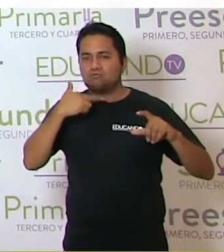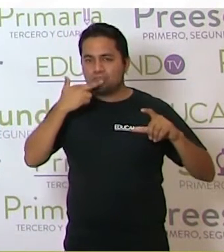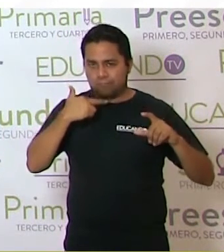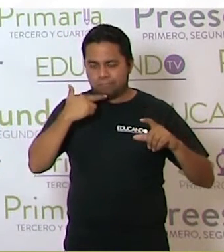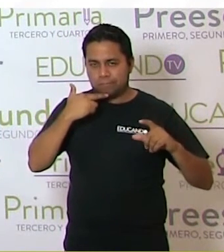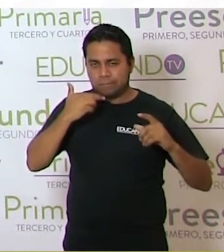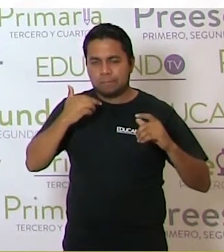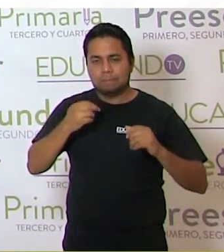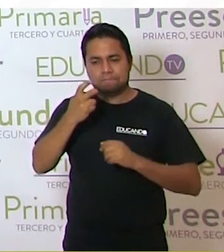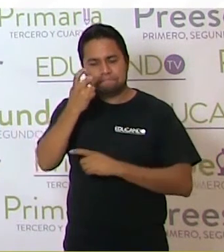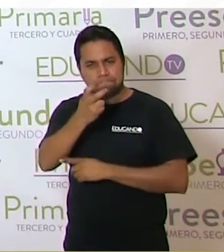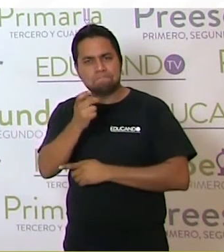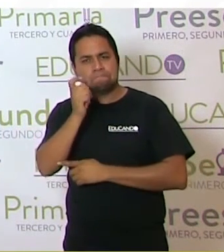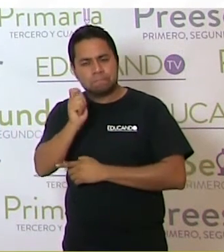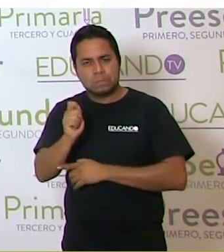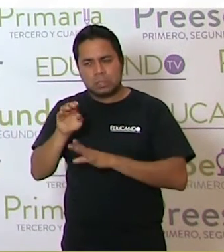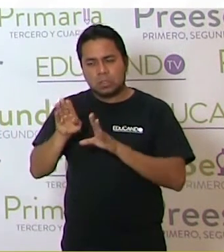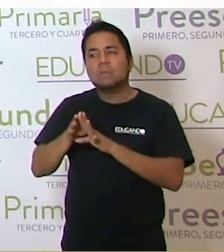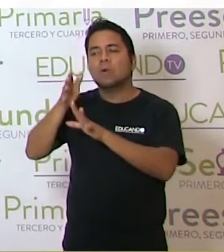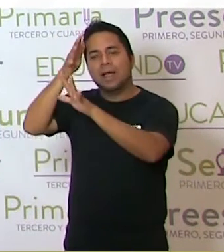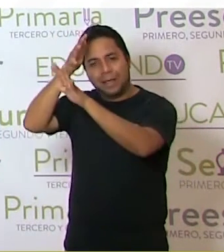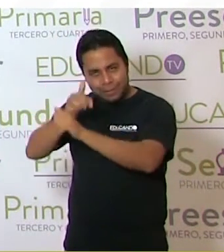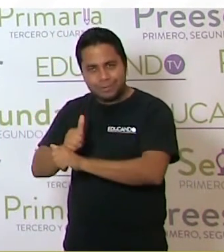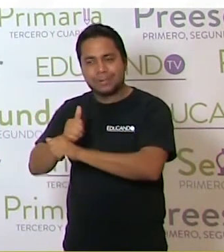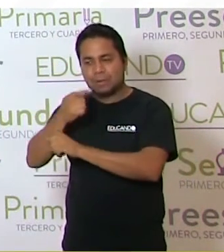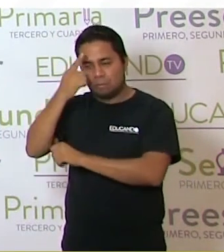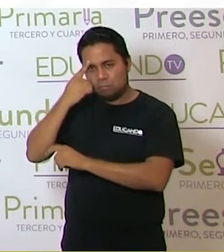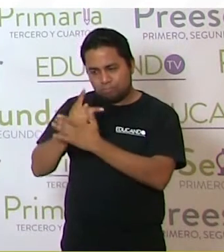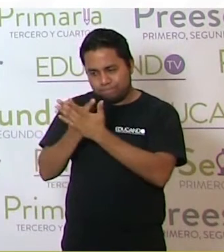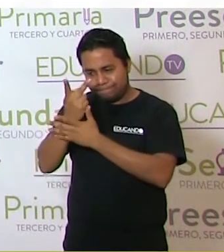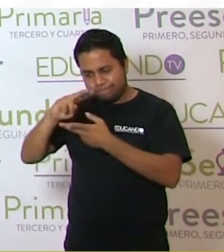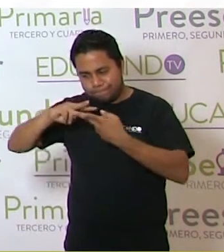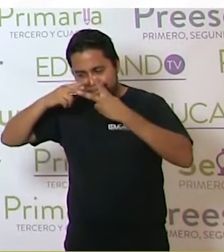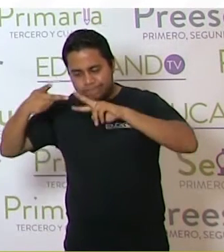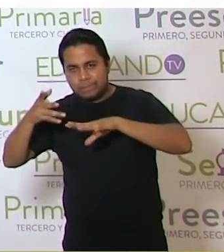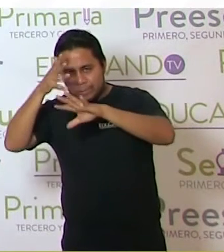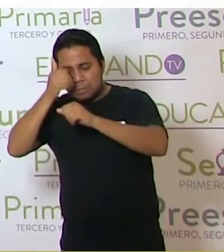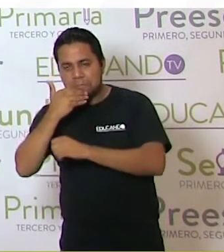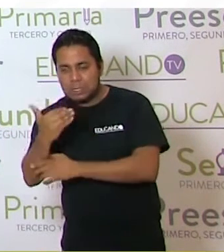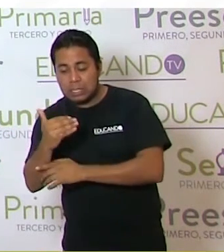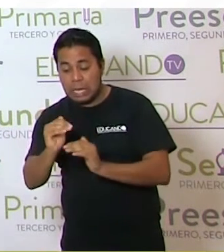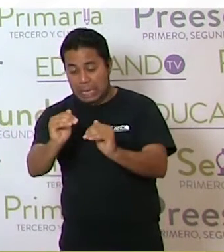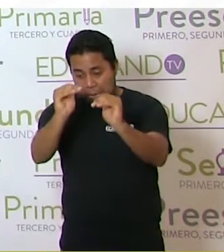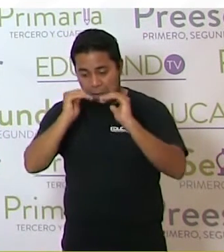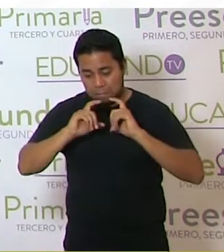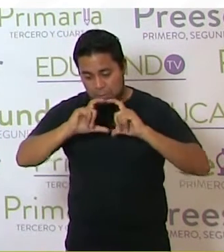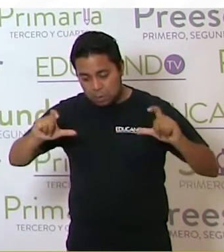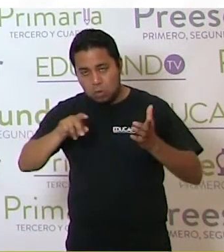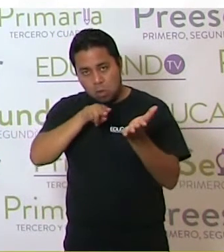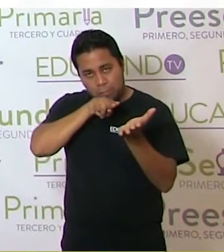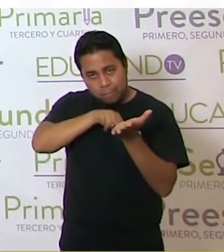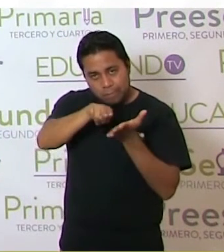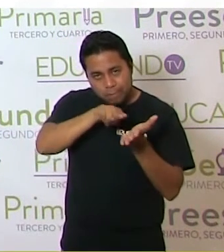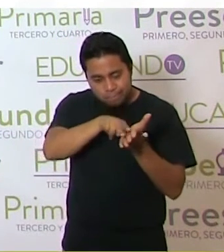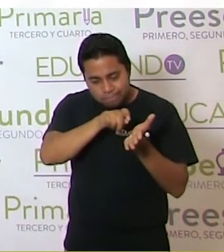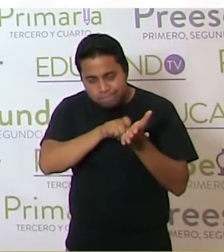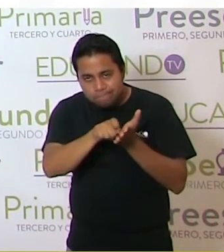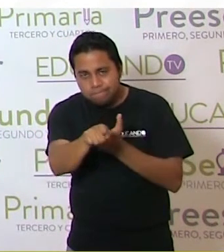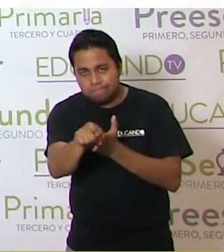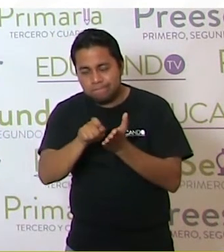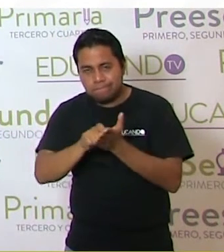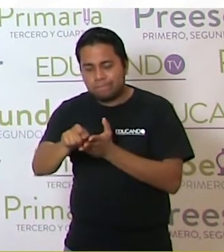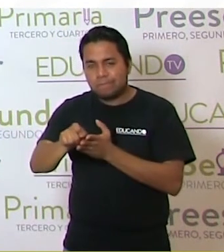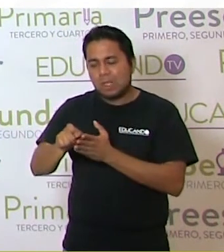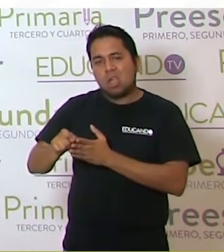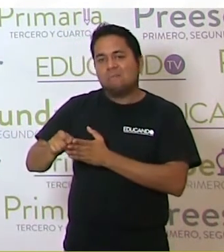y que es a favor de los cultivos y el de abajo que está en negro subrayado que es en